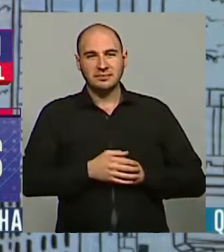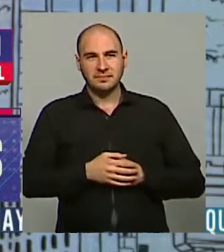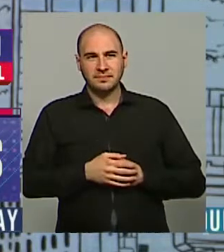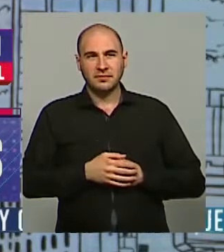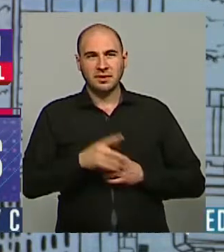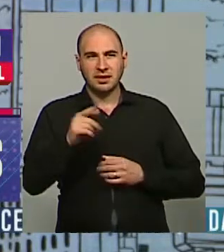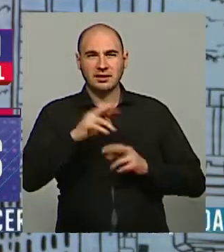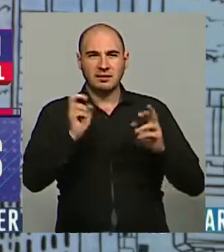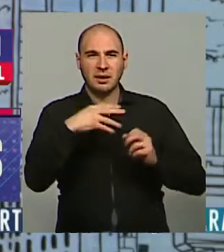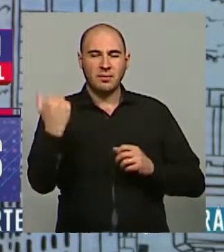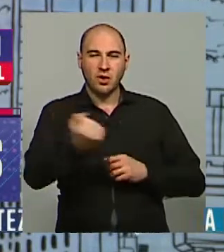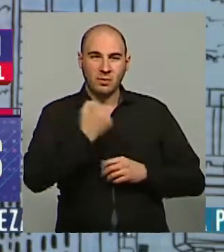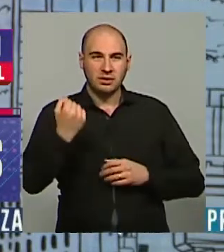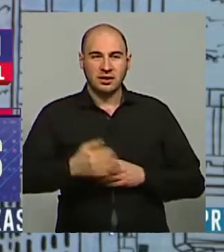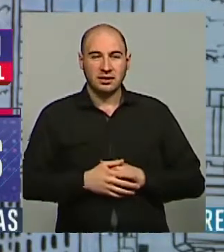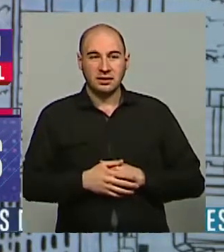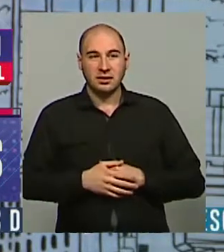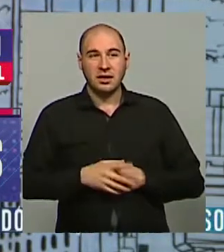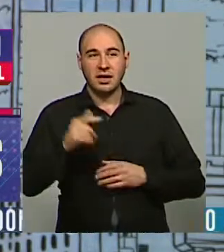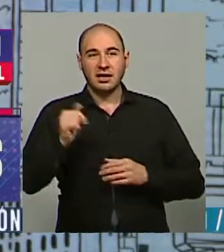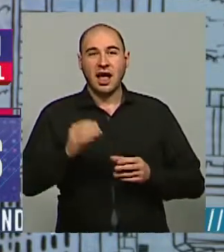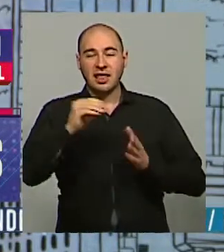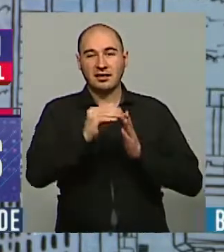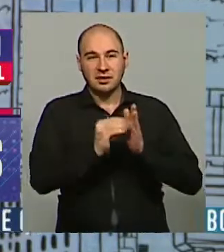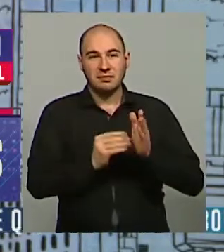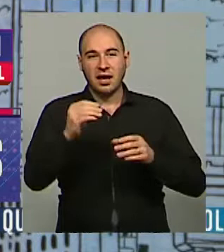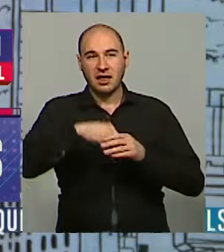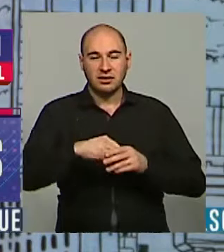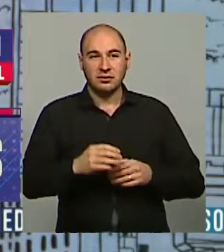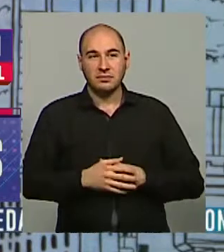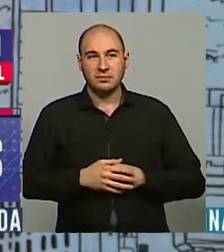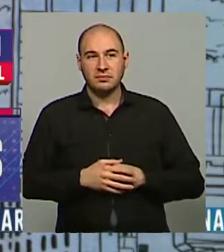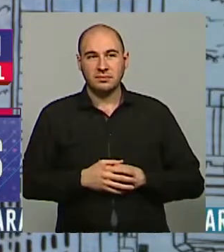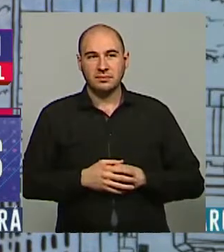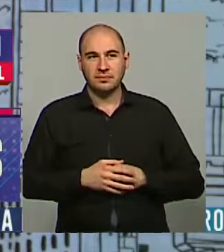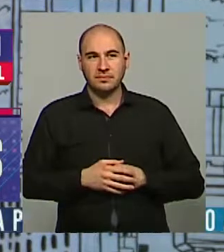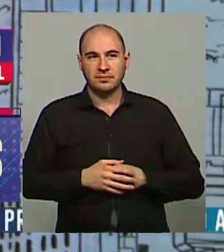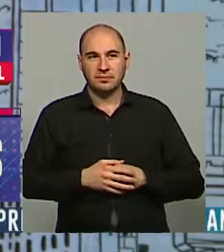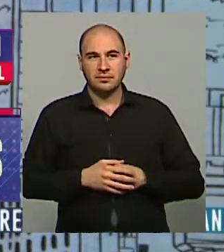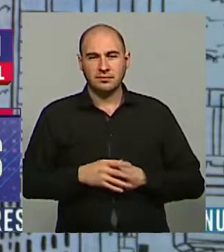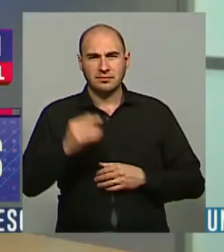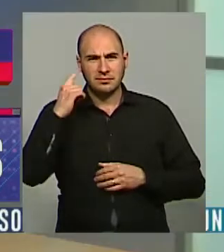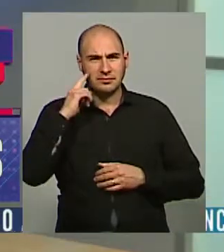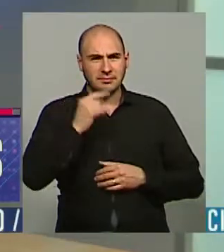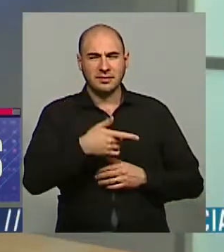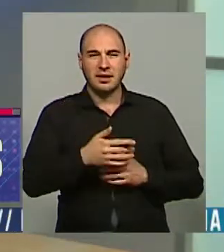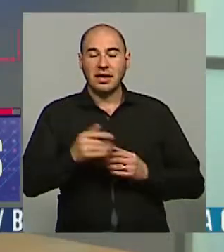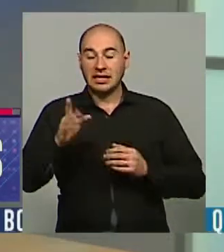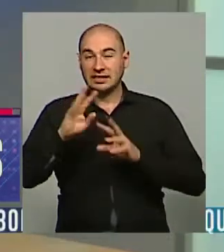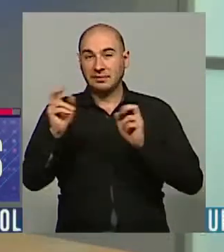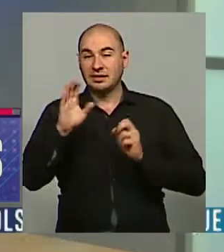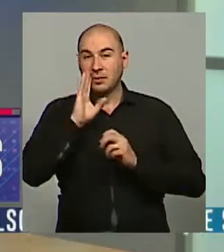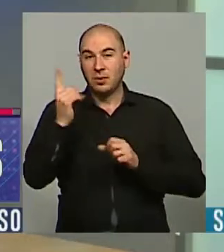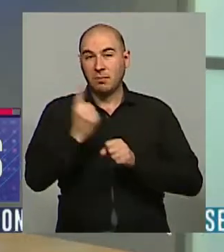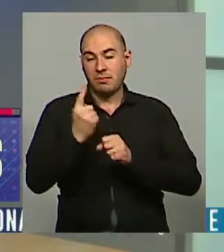muy importantes que viene siendo parte de la agenda, y hoy vamos a tocar básicamente Estados Unidos. Bueno, Estados Unidos, el